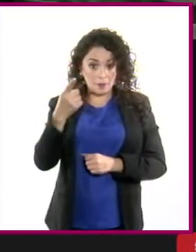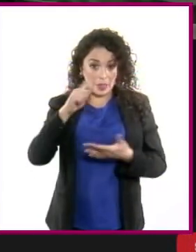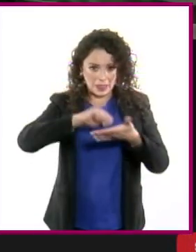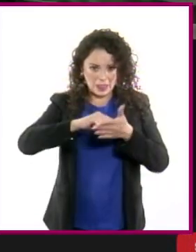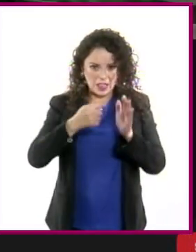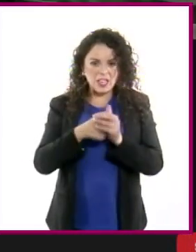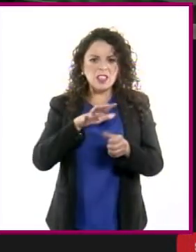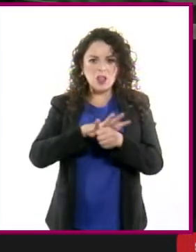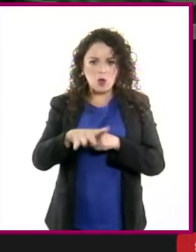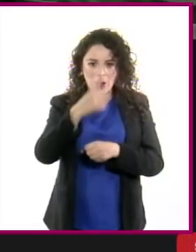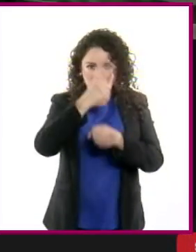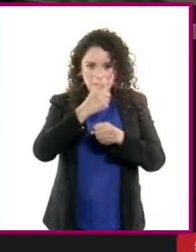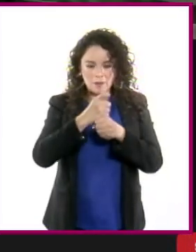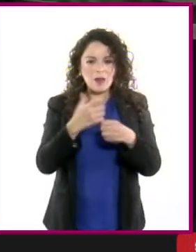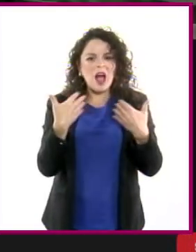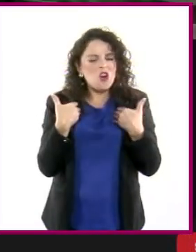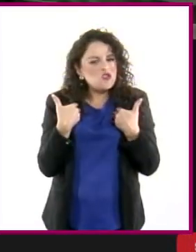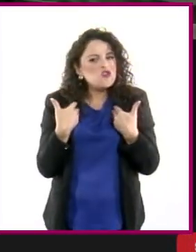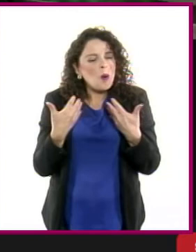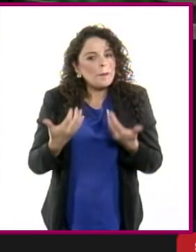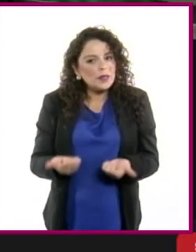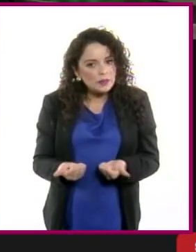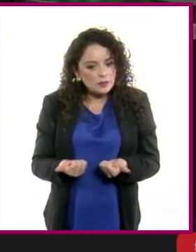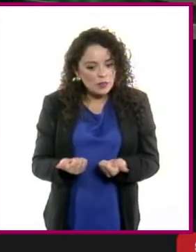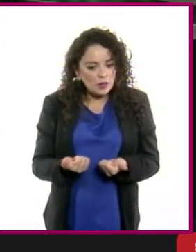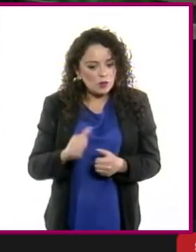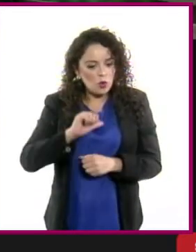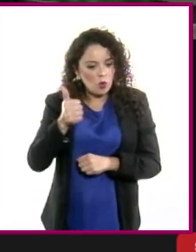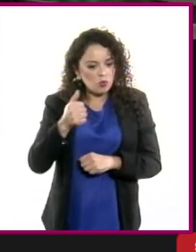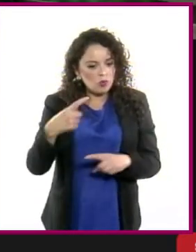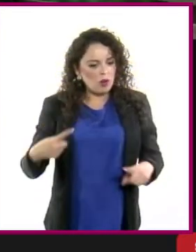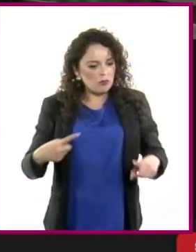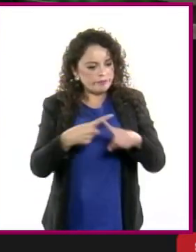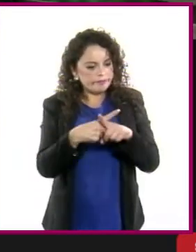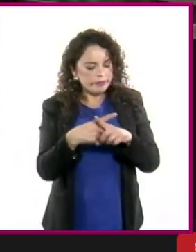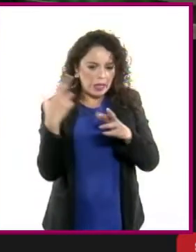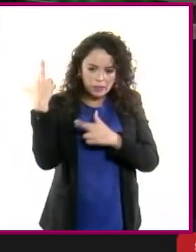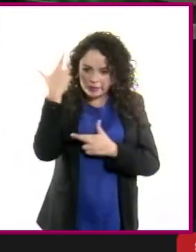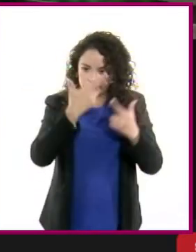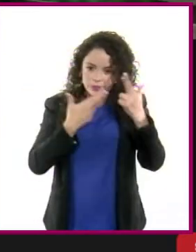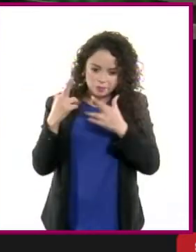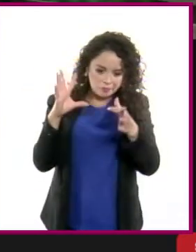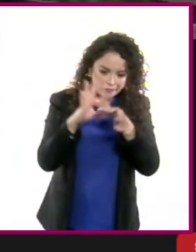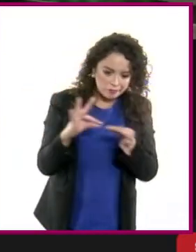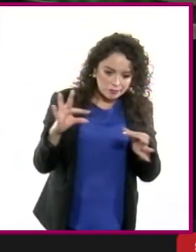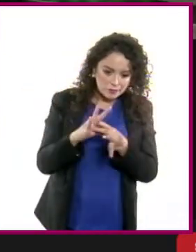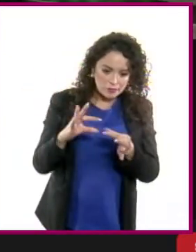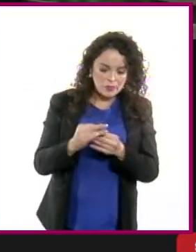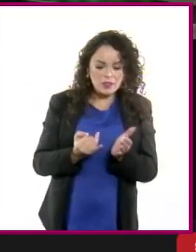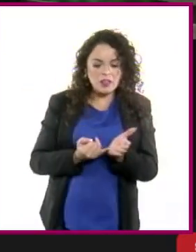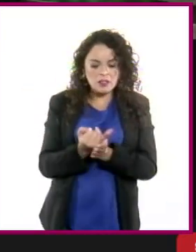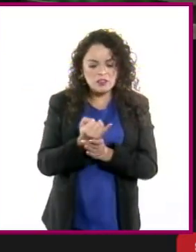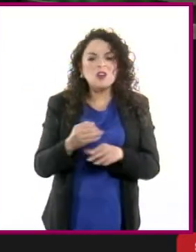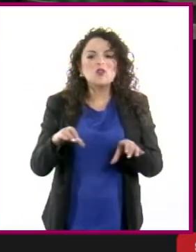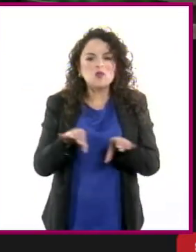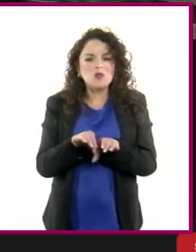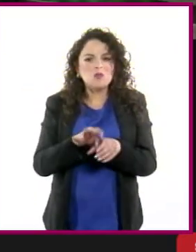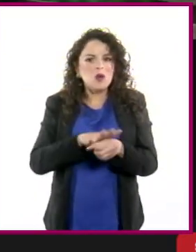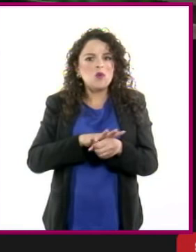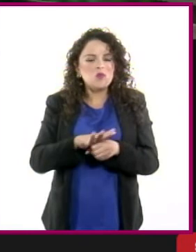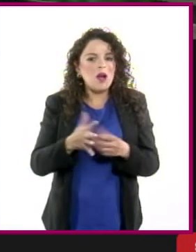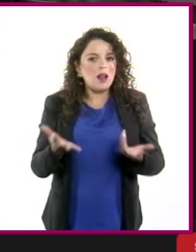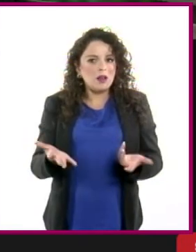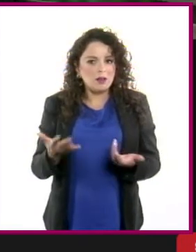Comprensión. Aplicaciones. Controversia. Análisis de discurso y determinación de sentidos.